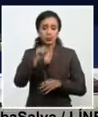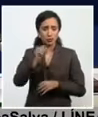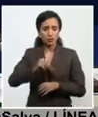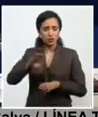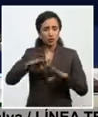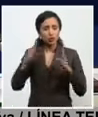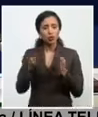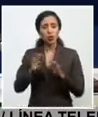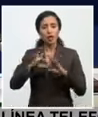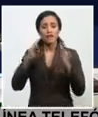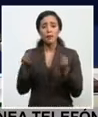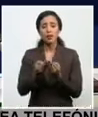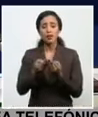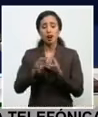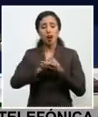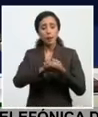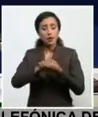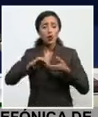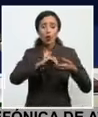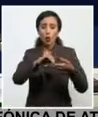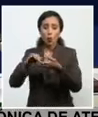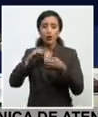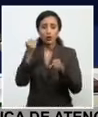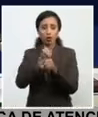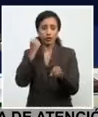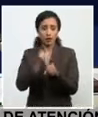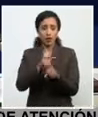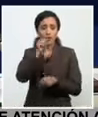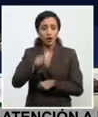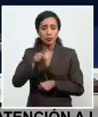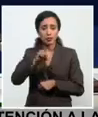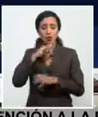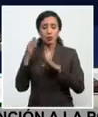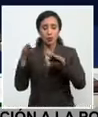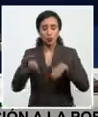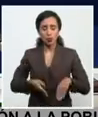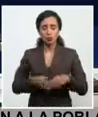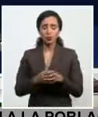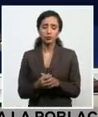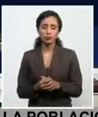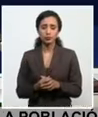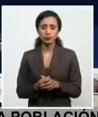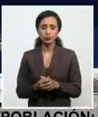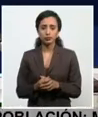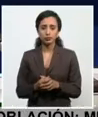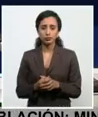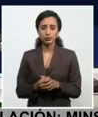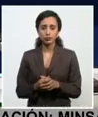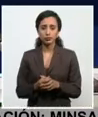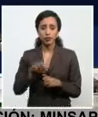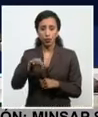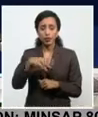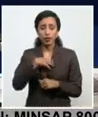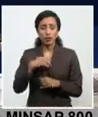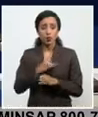y amigos y compañeros de trabajo de estos fallecidos. Y como yo decía, hoy tenemos que informar